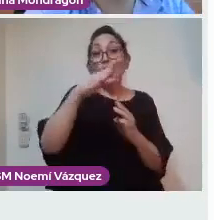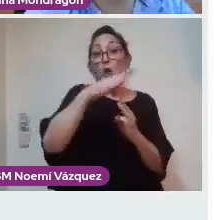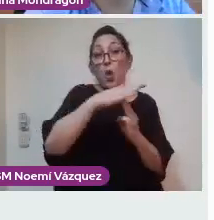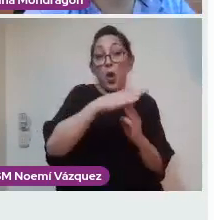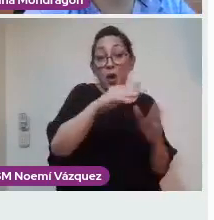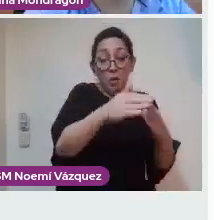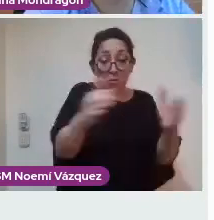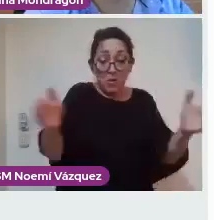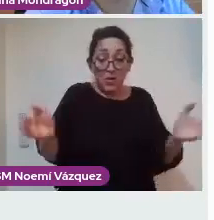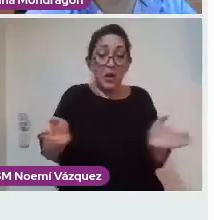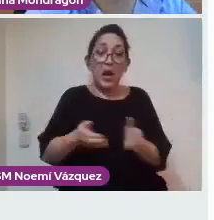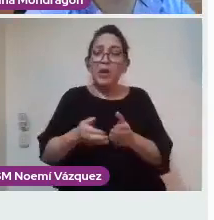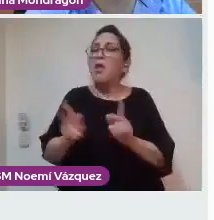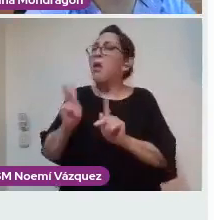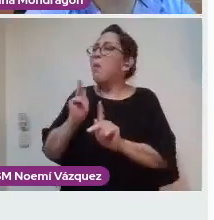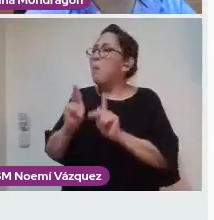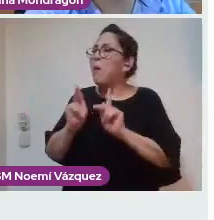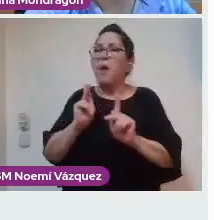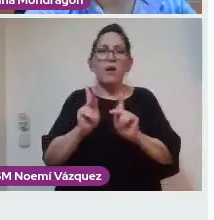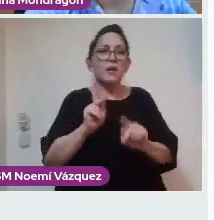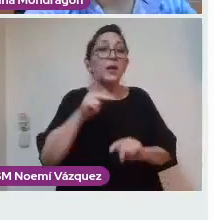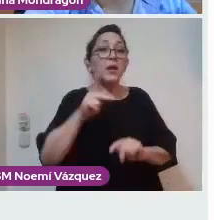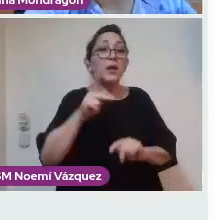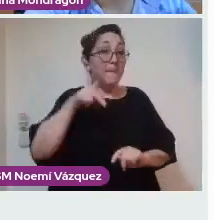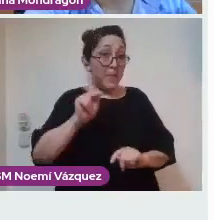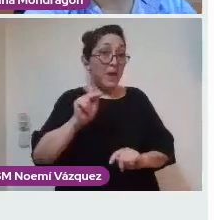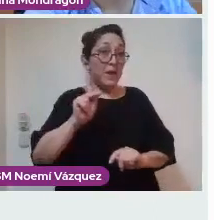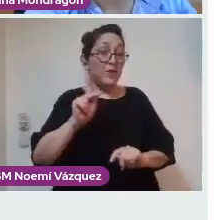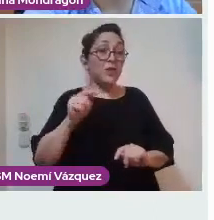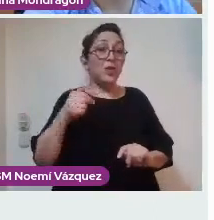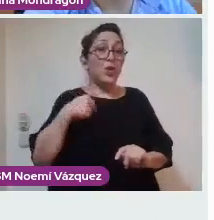cotidianas, insignificantes, requieren mucho valor,